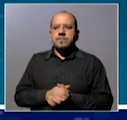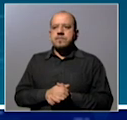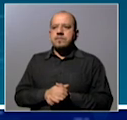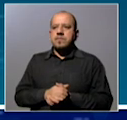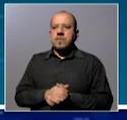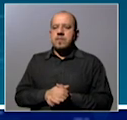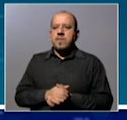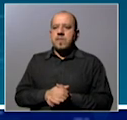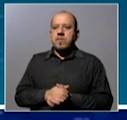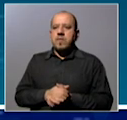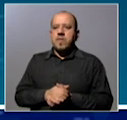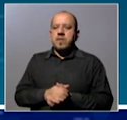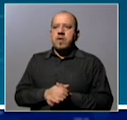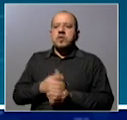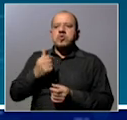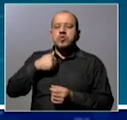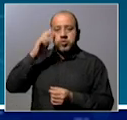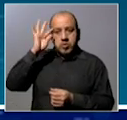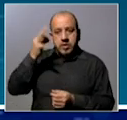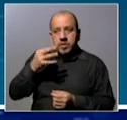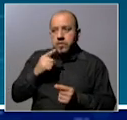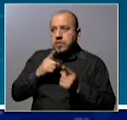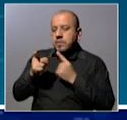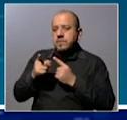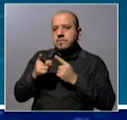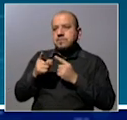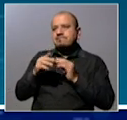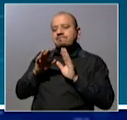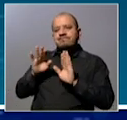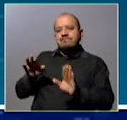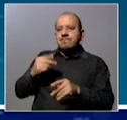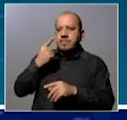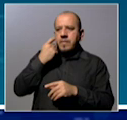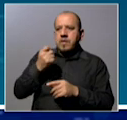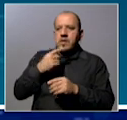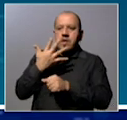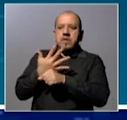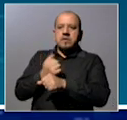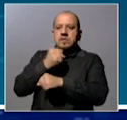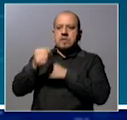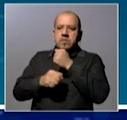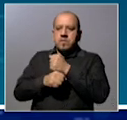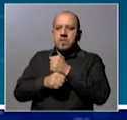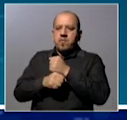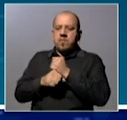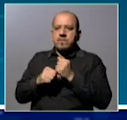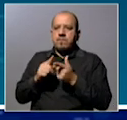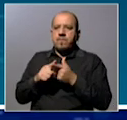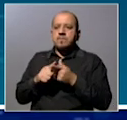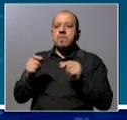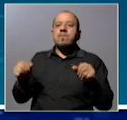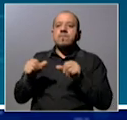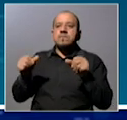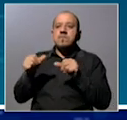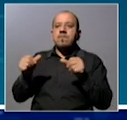que los partidos tradicionales no tomaron debida nota de lo que ocurrió hace 5 años. Es decir, formaron